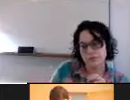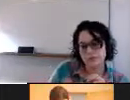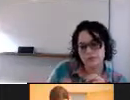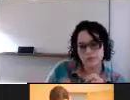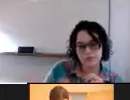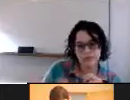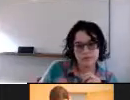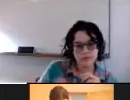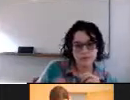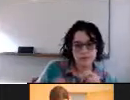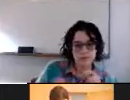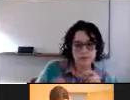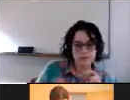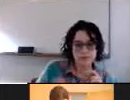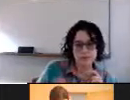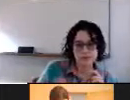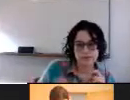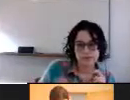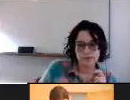No, está